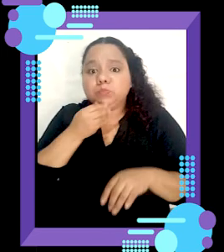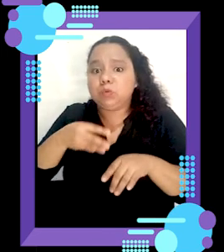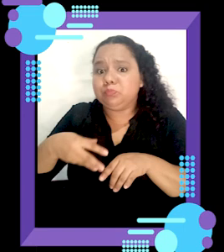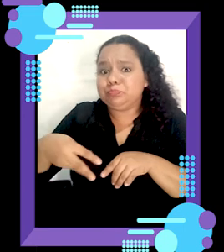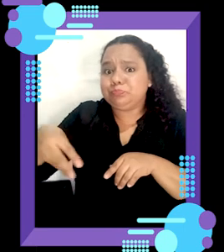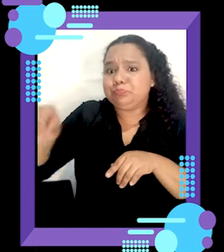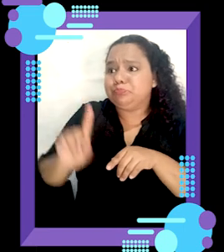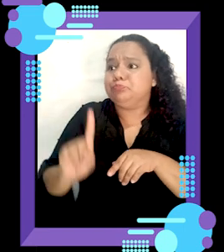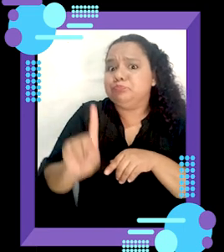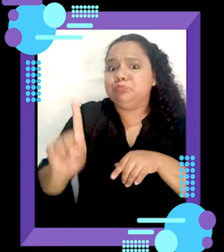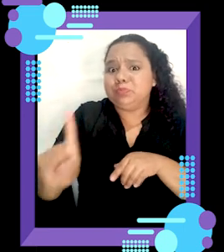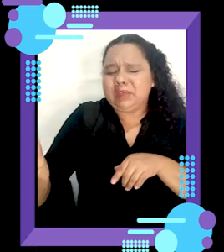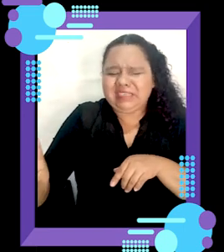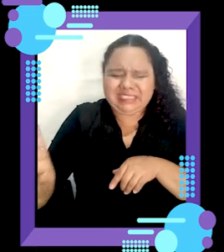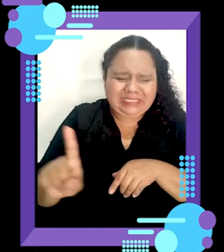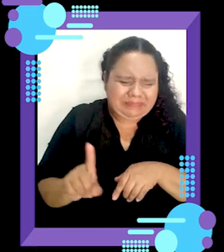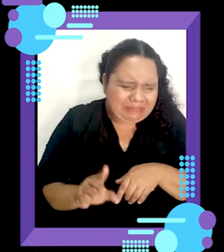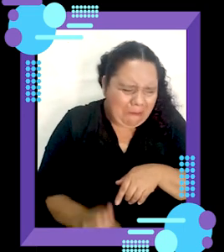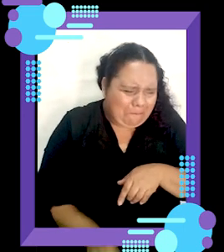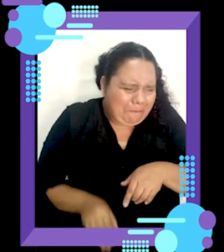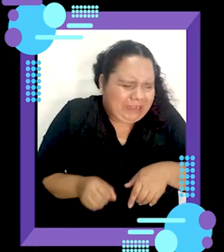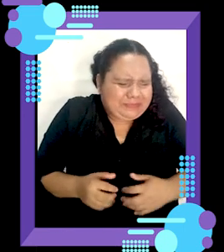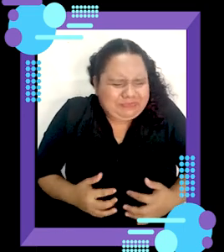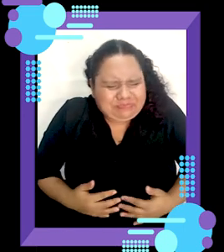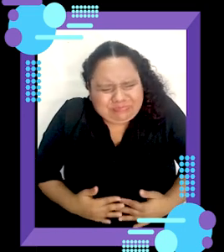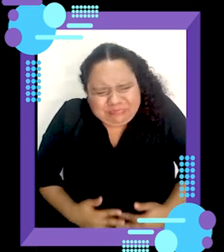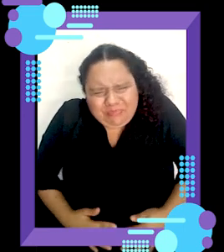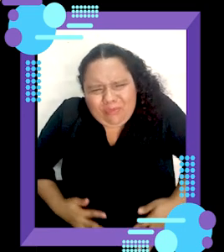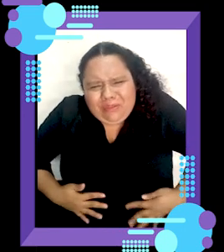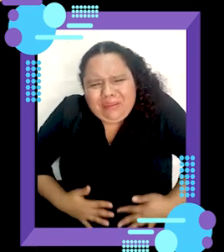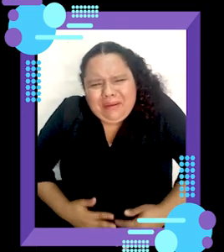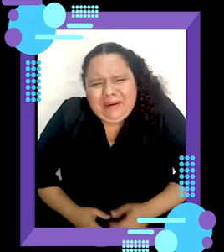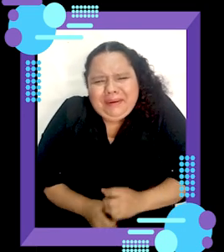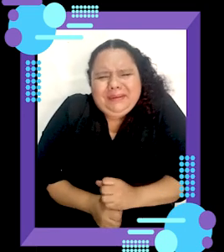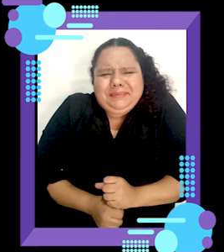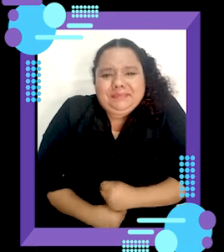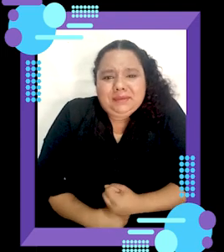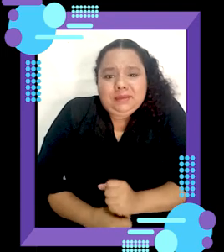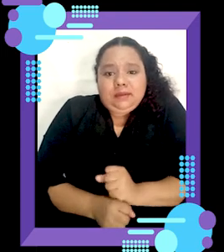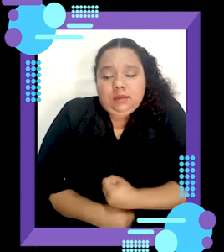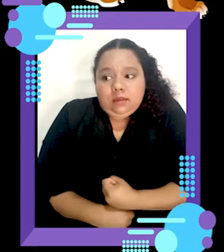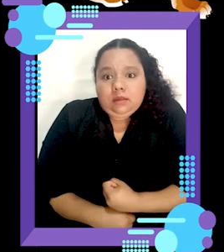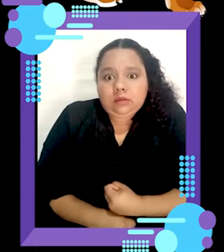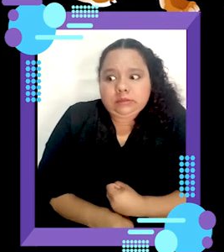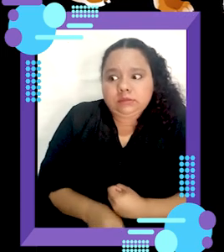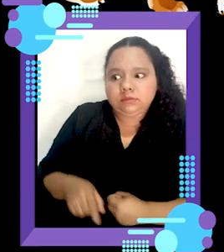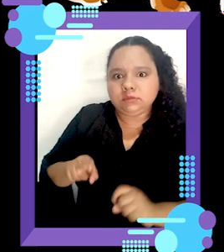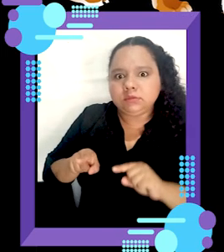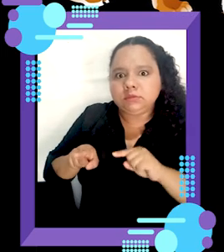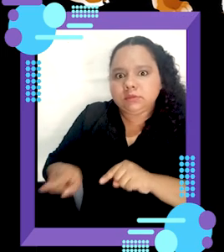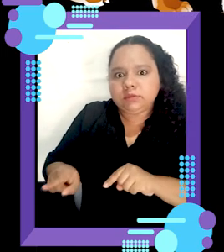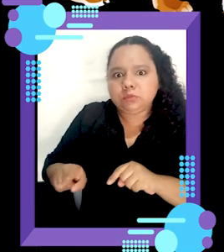tenía mucha hambre. Pero ¿saben qué pasó? Mientras el perro caminaba, un tigre lo